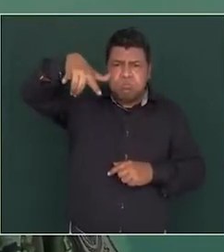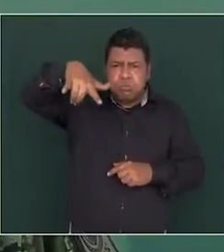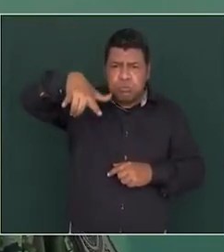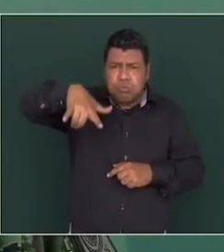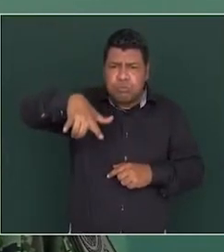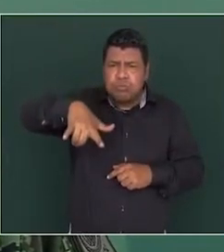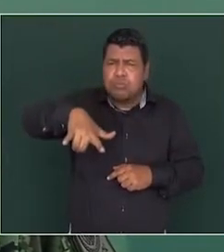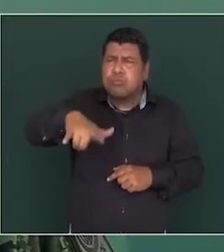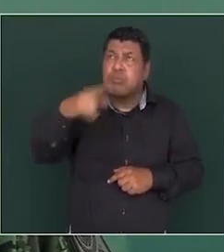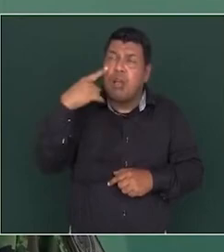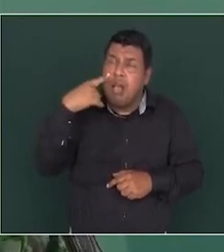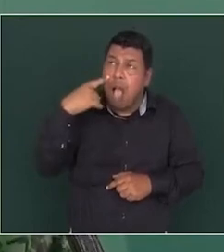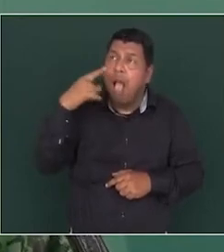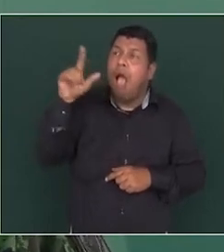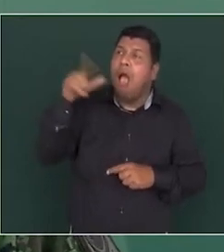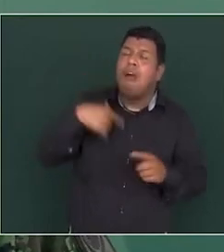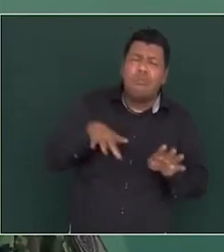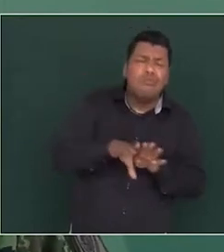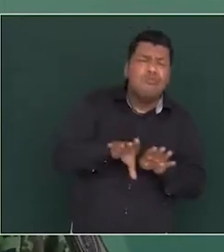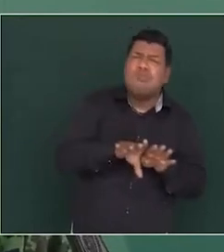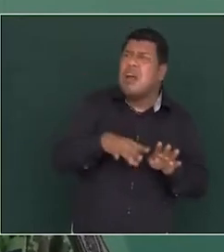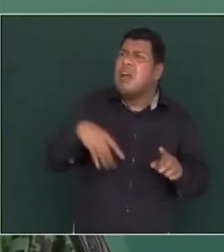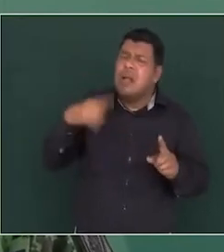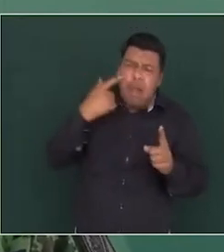de aviones de manera